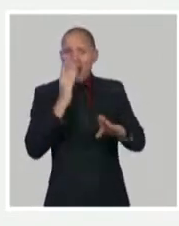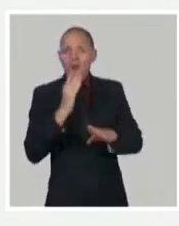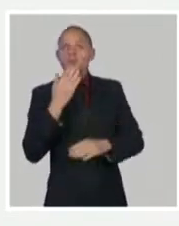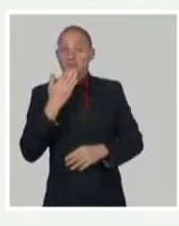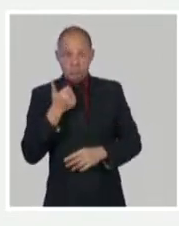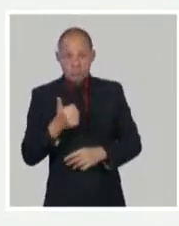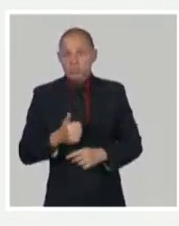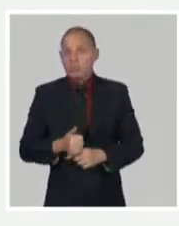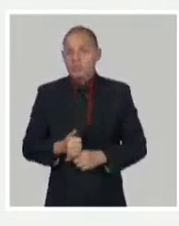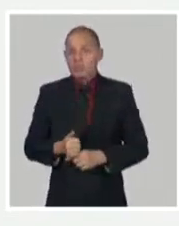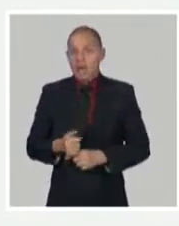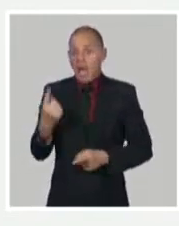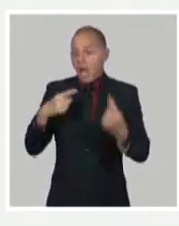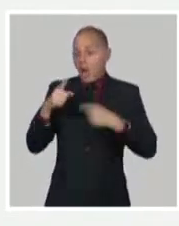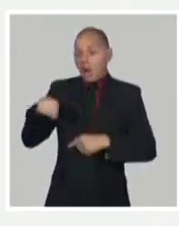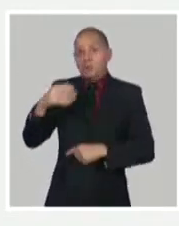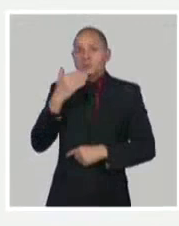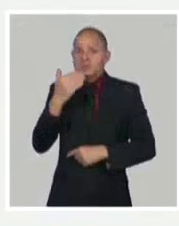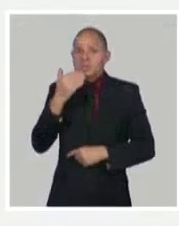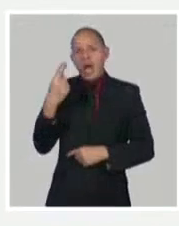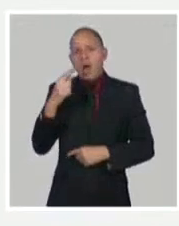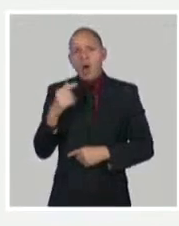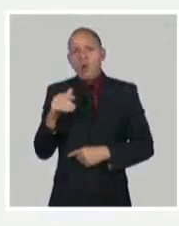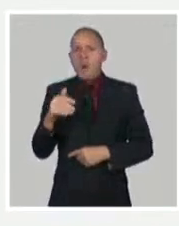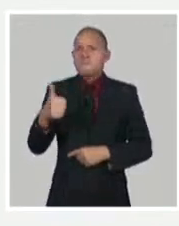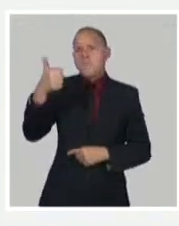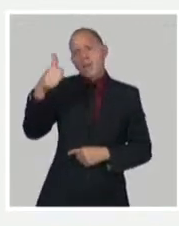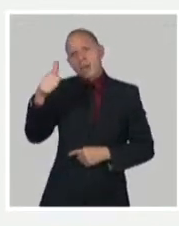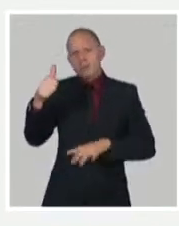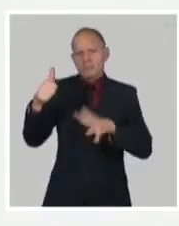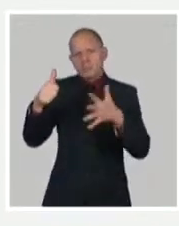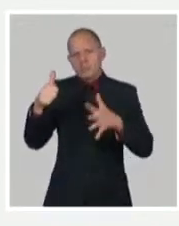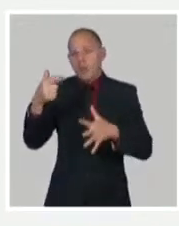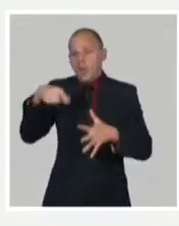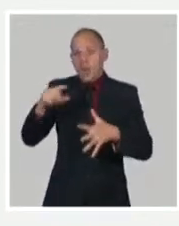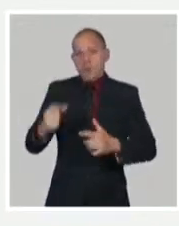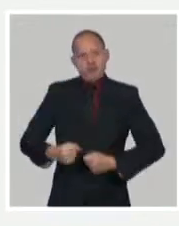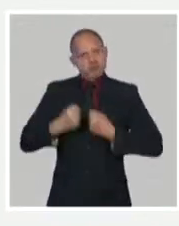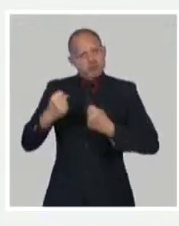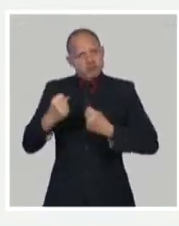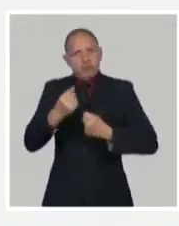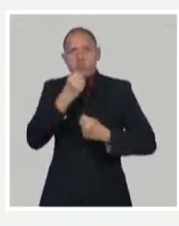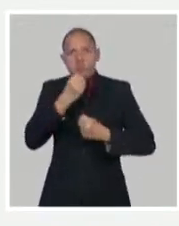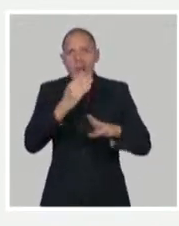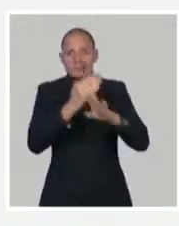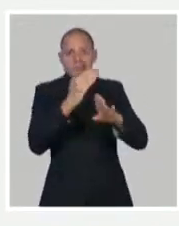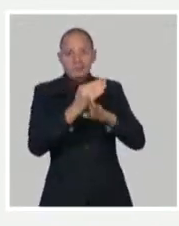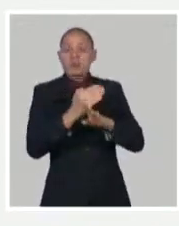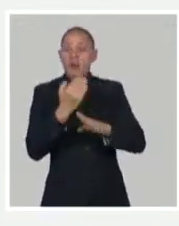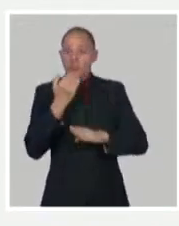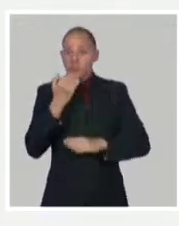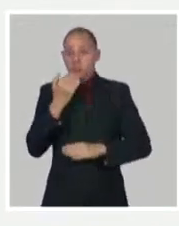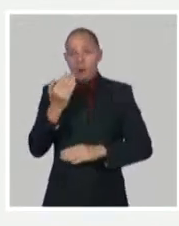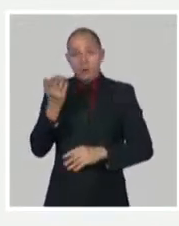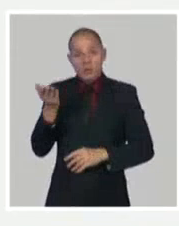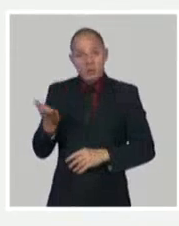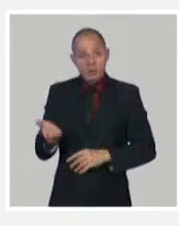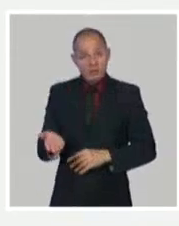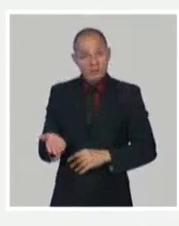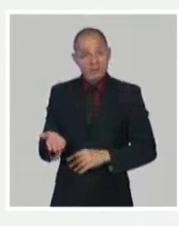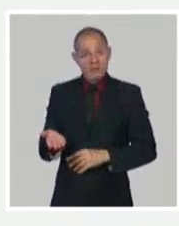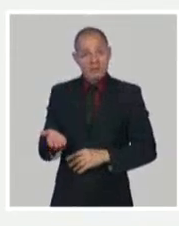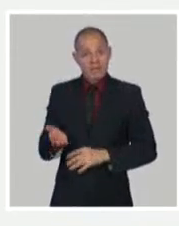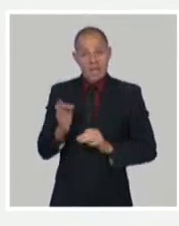multiplican en algunos casos por 20, en algunos casos por 30. Entonces, eso se convierte en un instrumento muy importante, porque nosotros tenemos